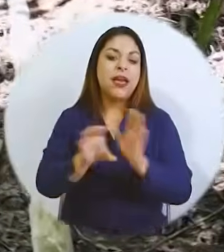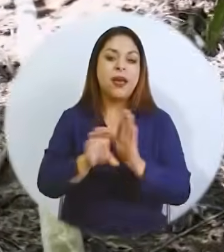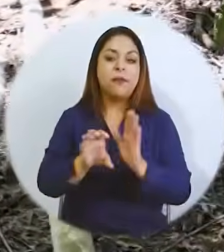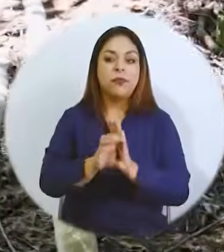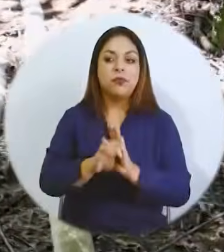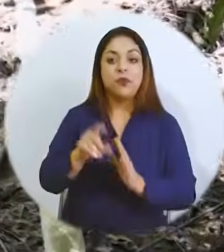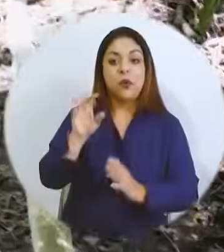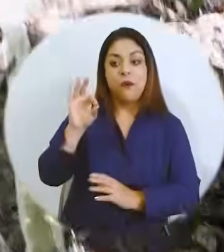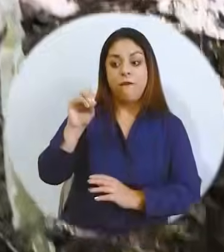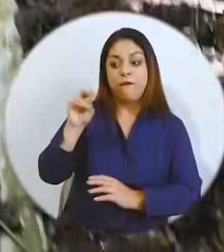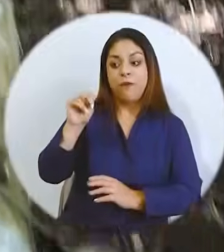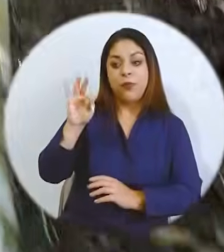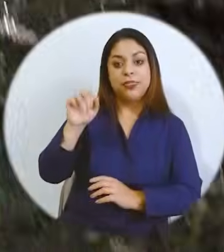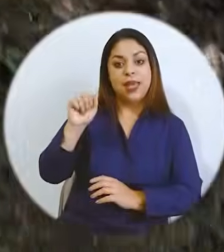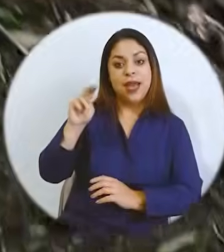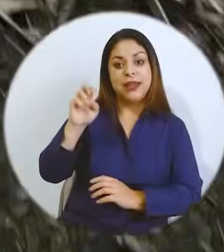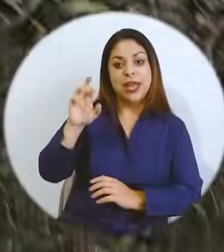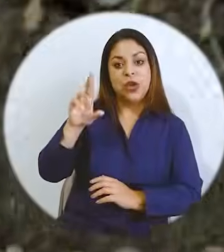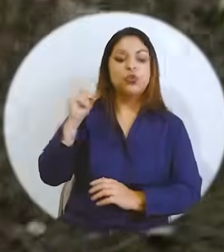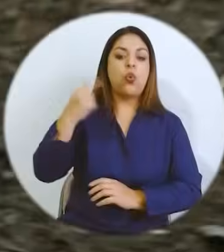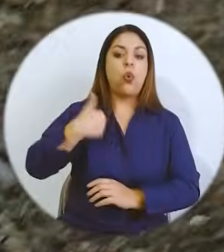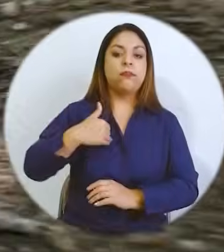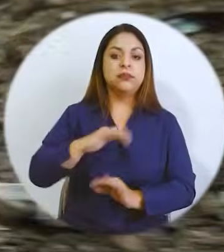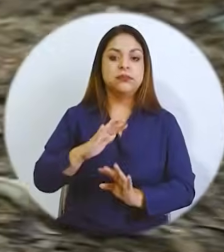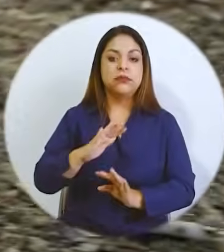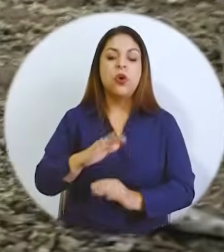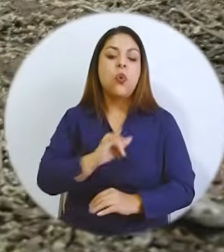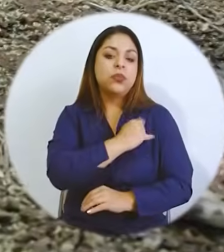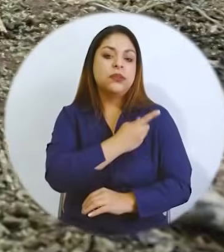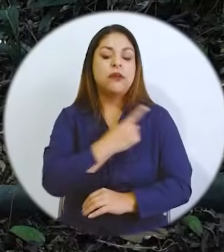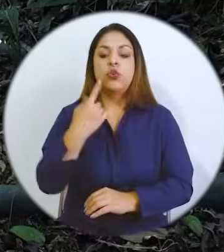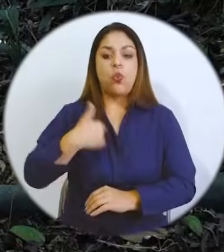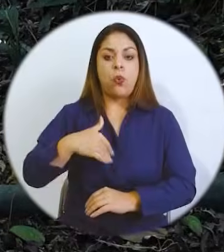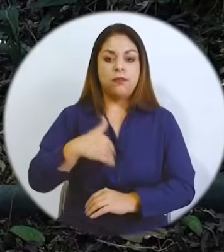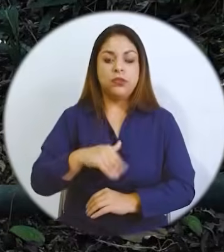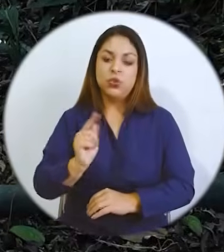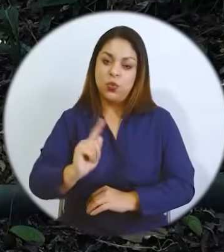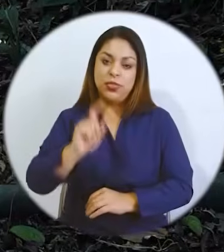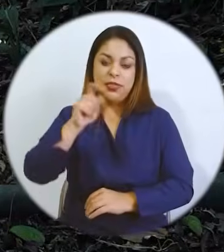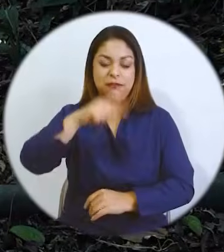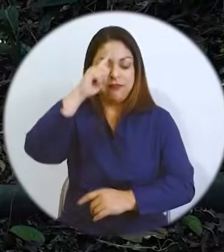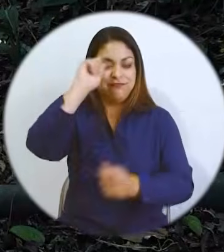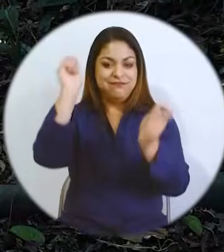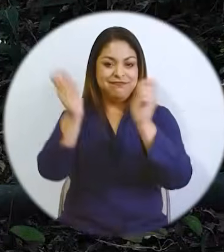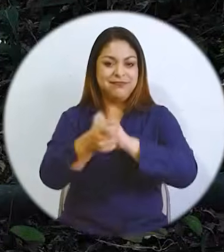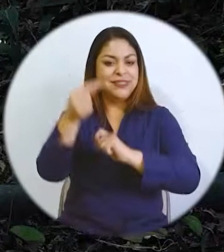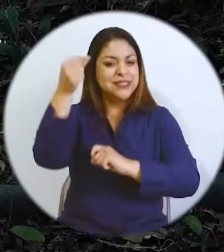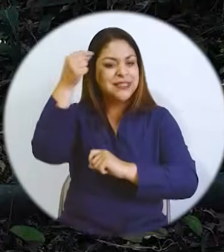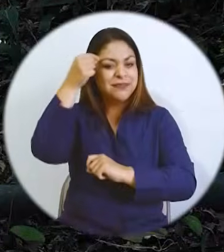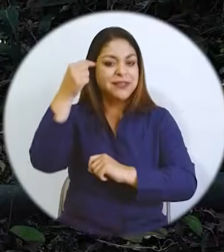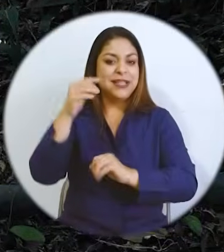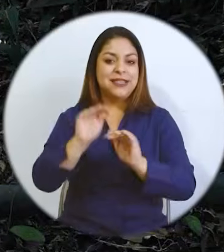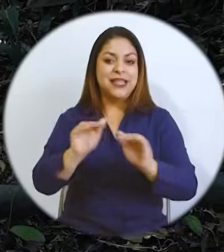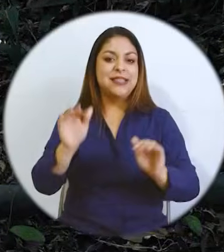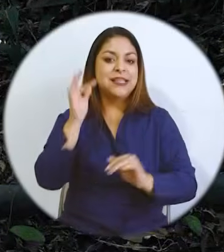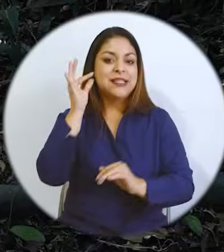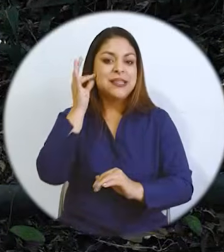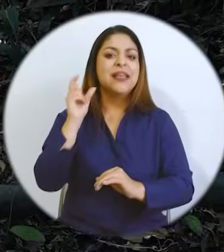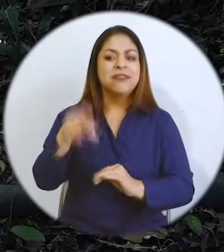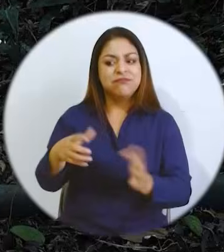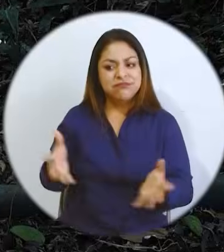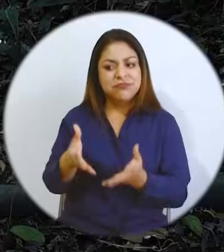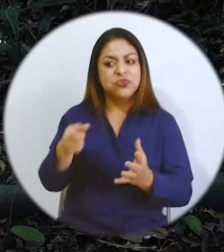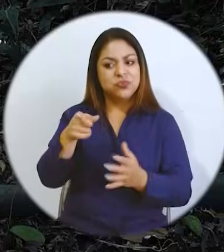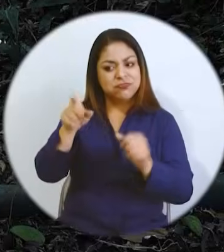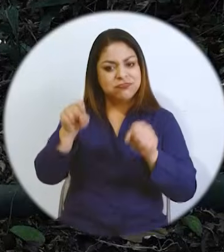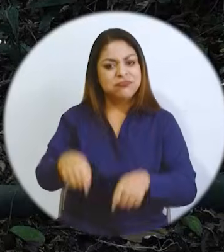¿verdad?, que un fontanero solamente podría ser un hombre, que la junta directiva solamente eran hombres. Tenemos que cambiar ese chip en las niñas, que tenemos